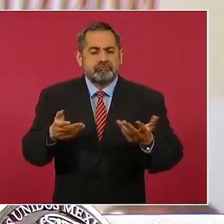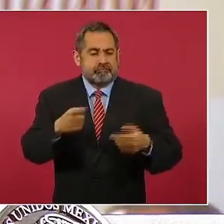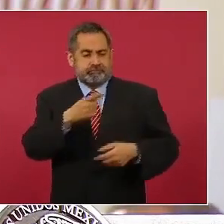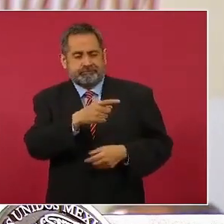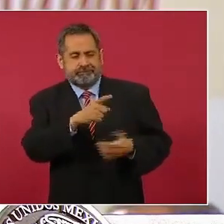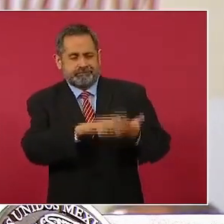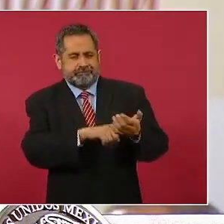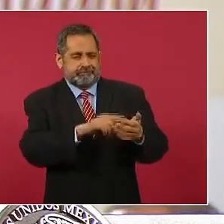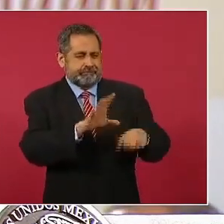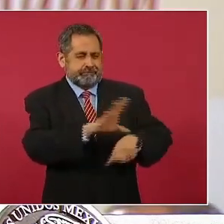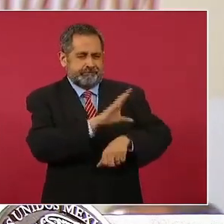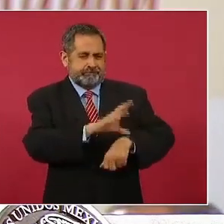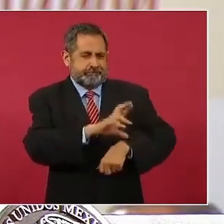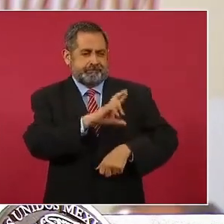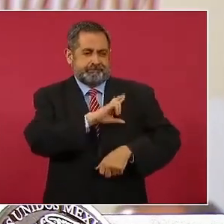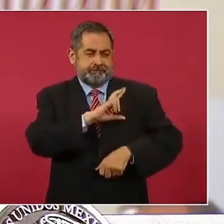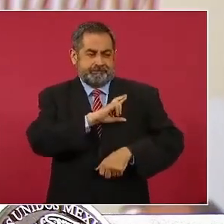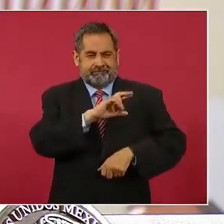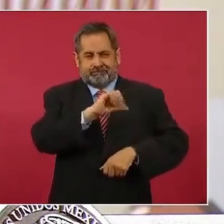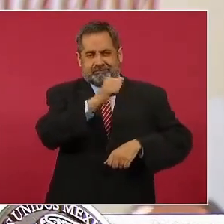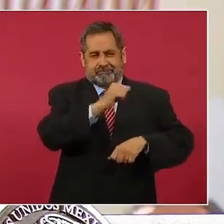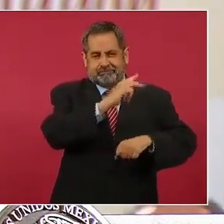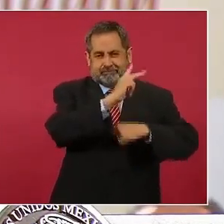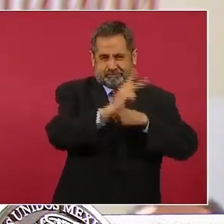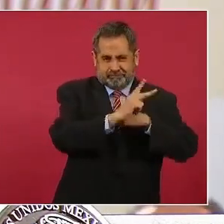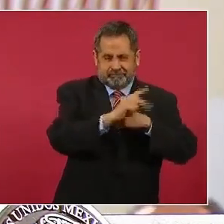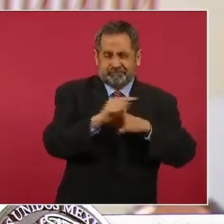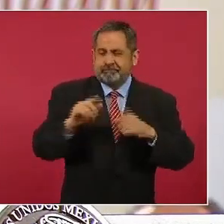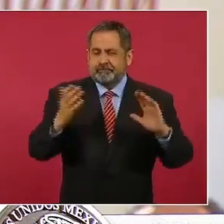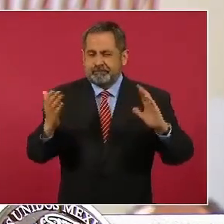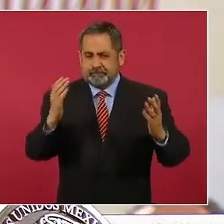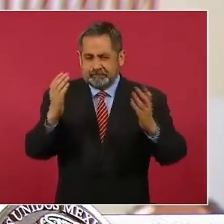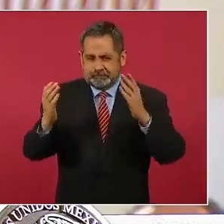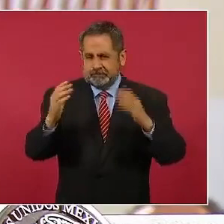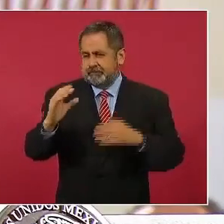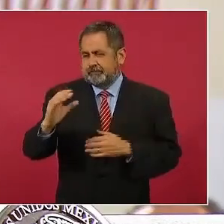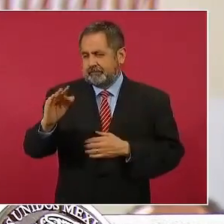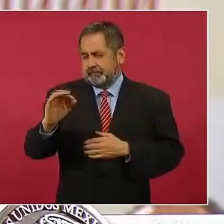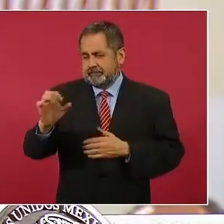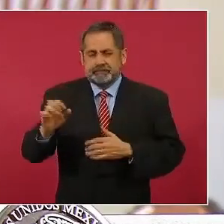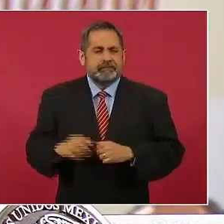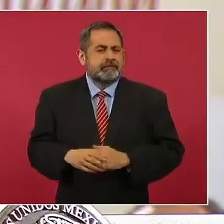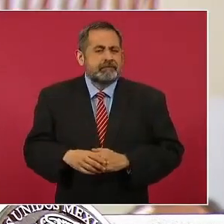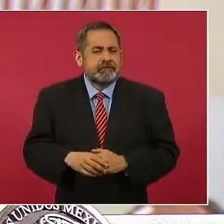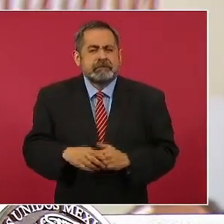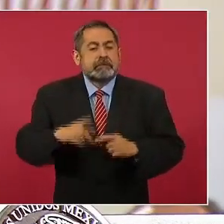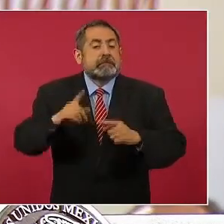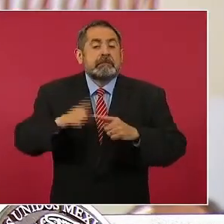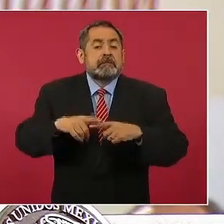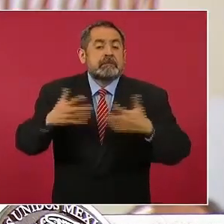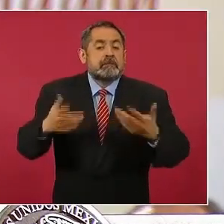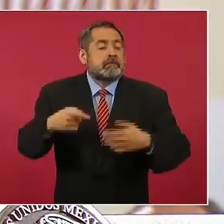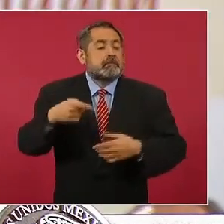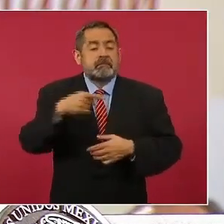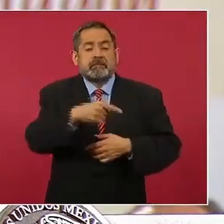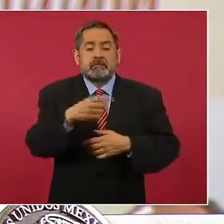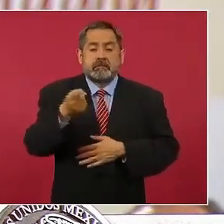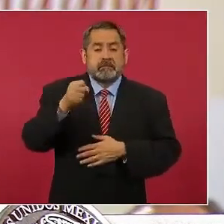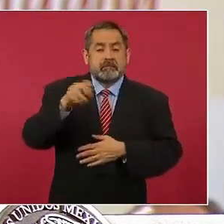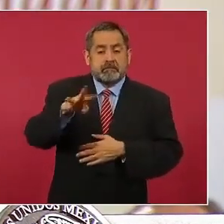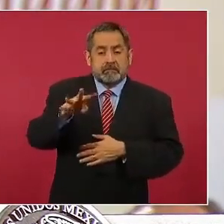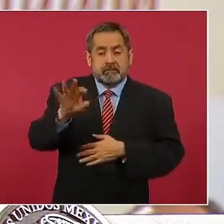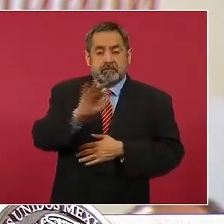privados, la mayoría extranjeros, y la CFE. ¿Quién genera energía limpia? El